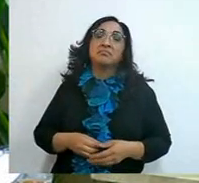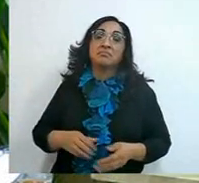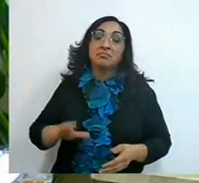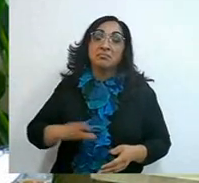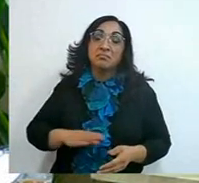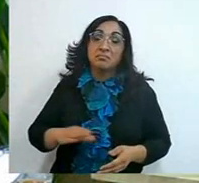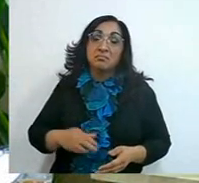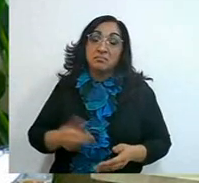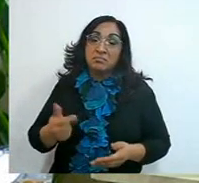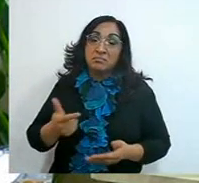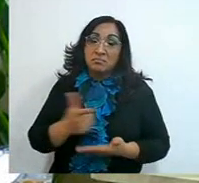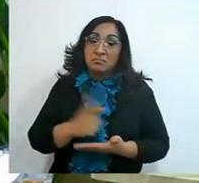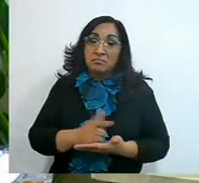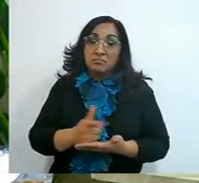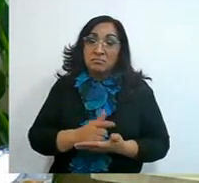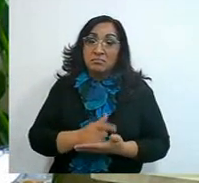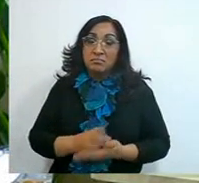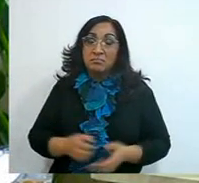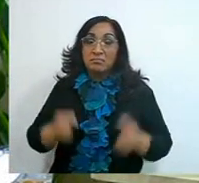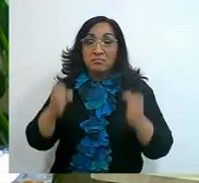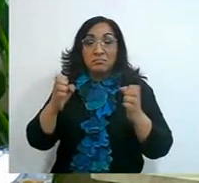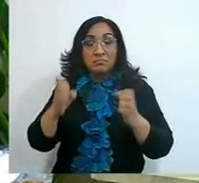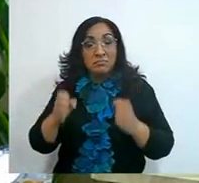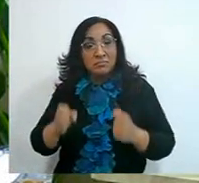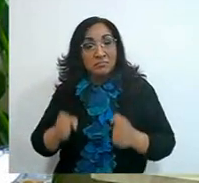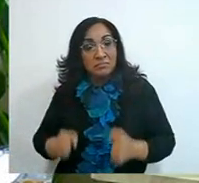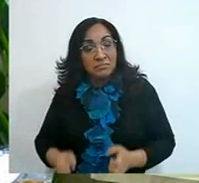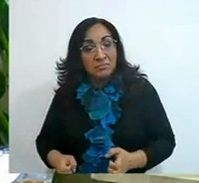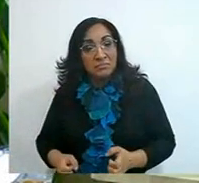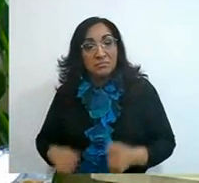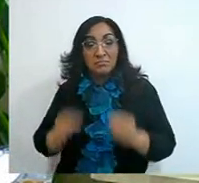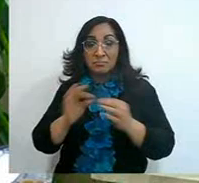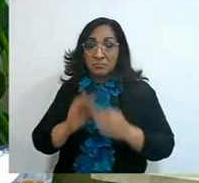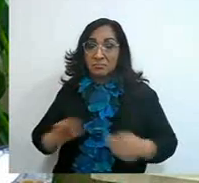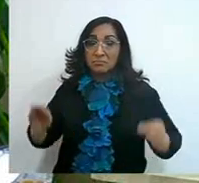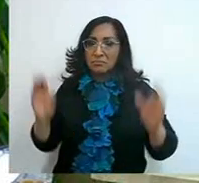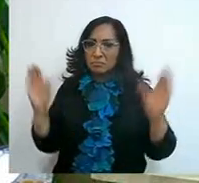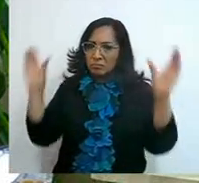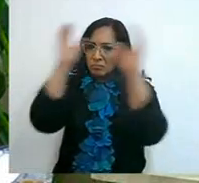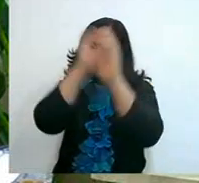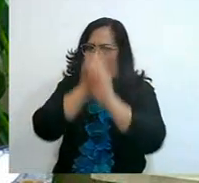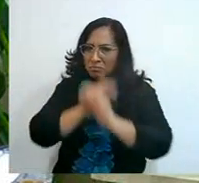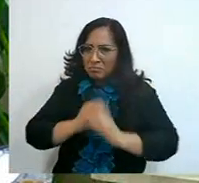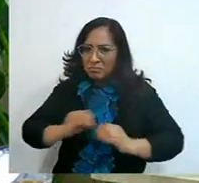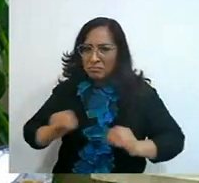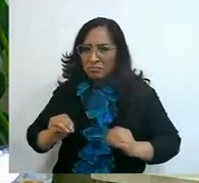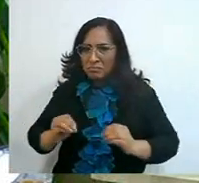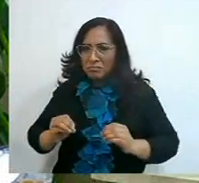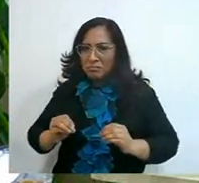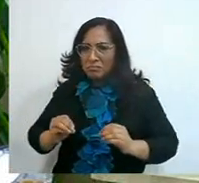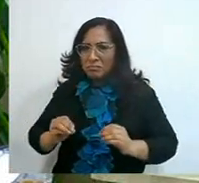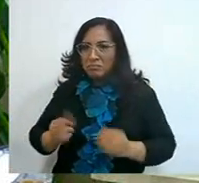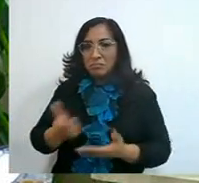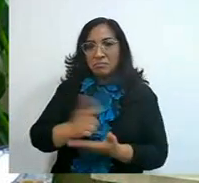que se llamaba Esta patente oscuridad, un bestseller cristiano.